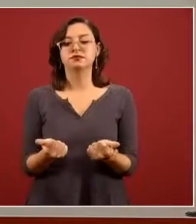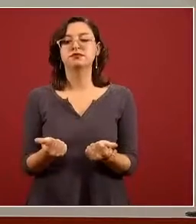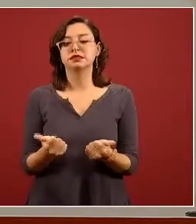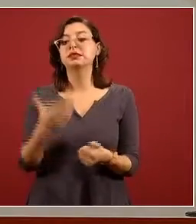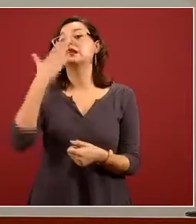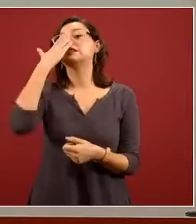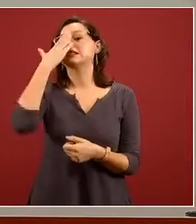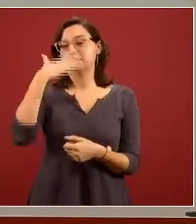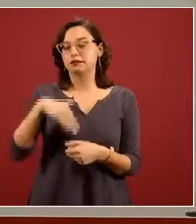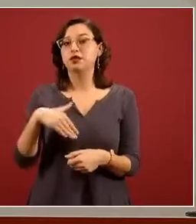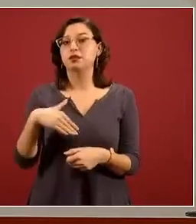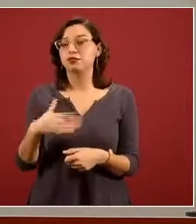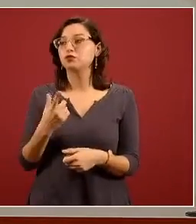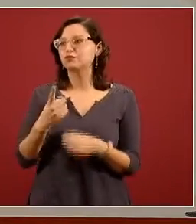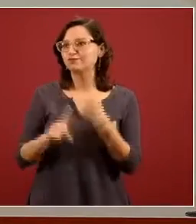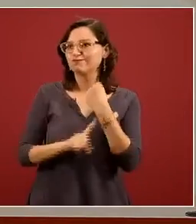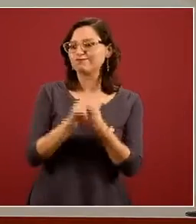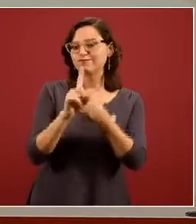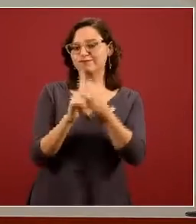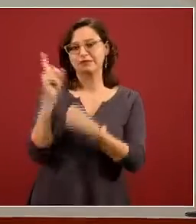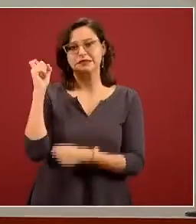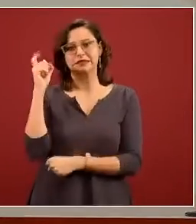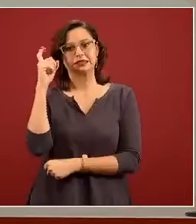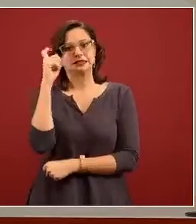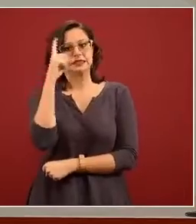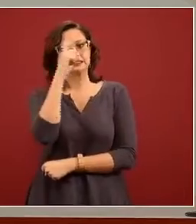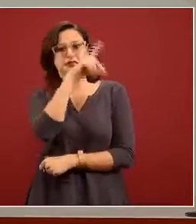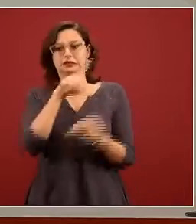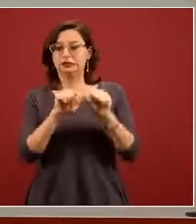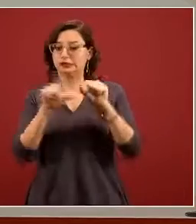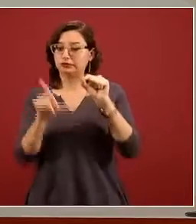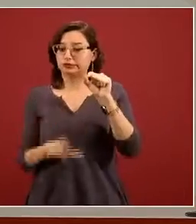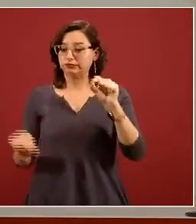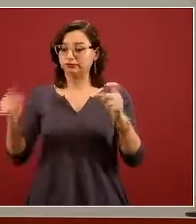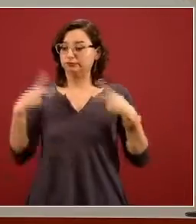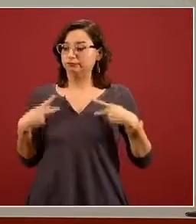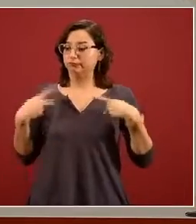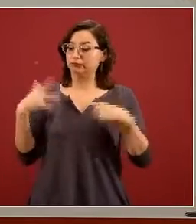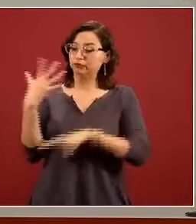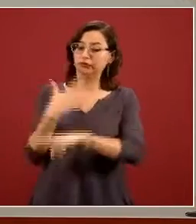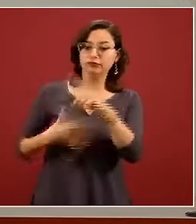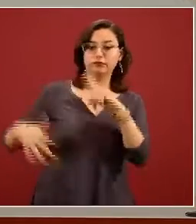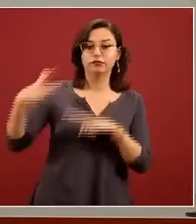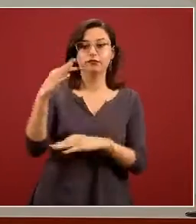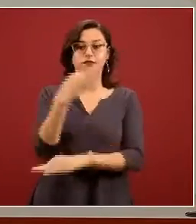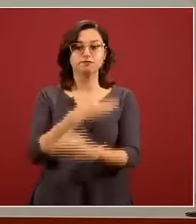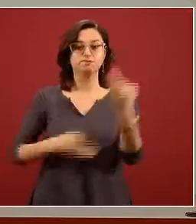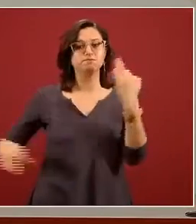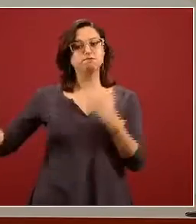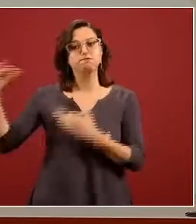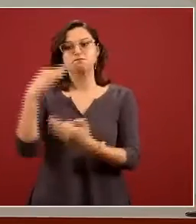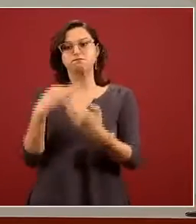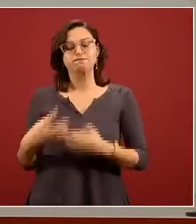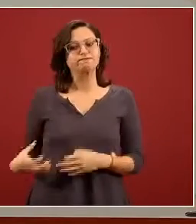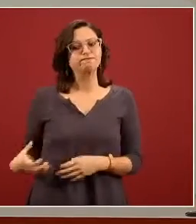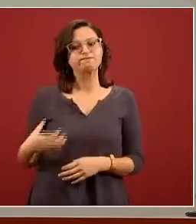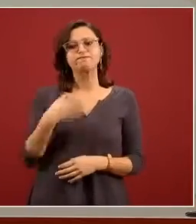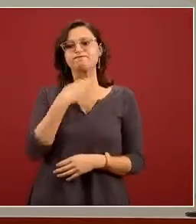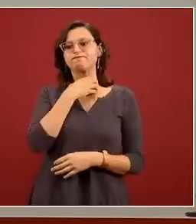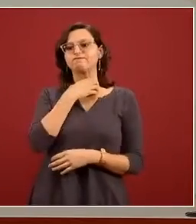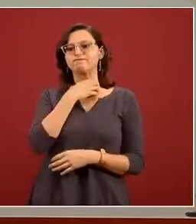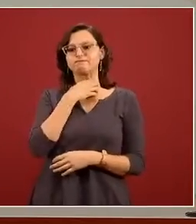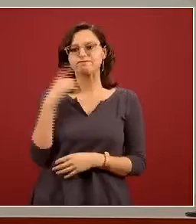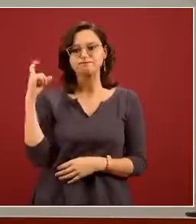situación difícil que vive la sociedad mexicana. Todos y cada una de las personas que estamos en esta sociedad